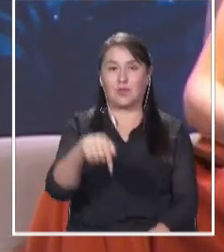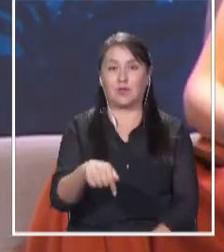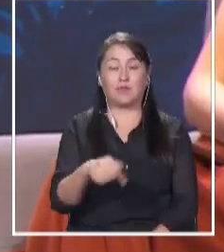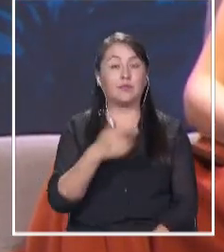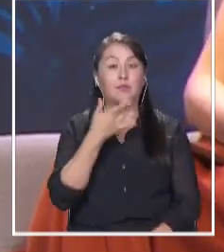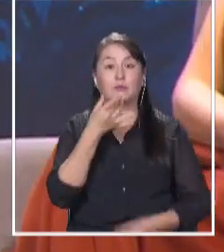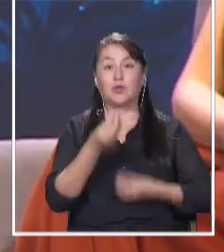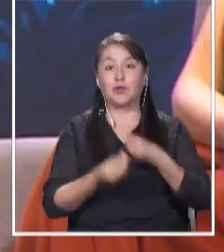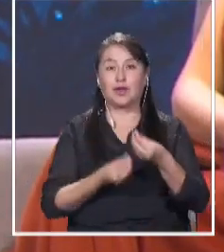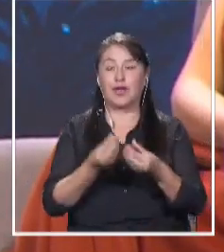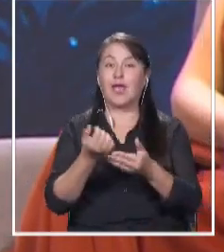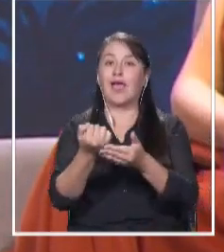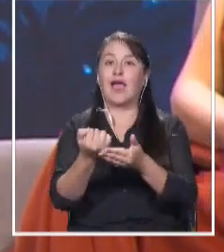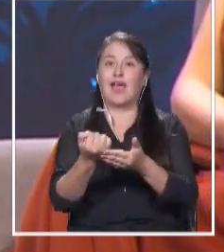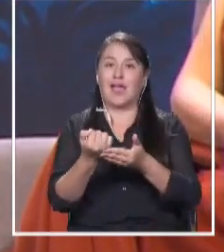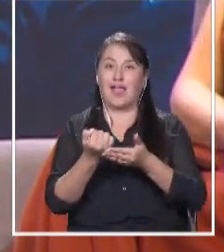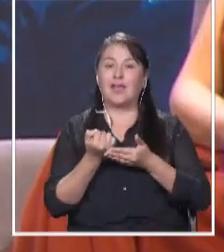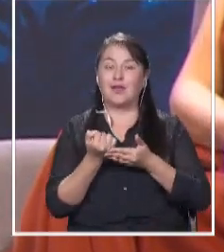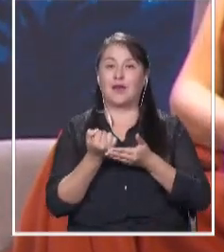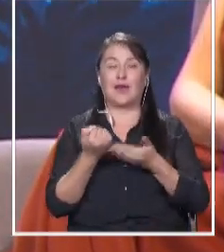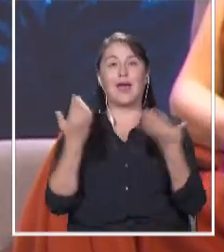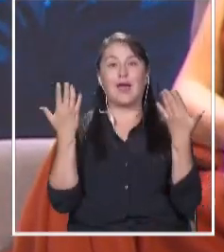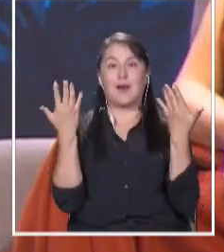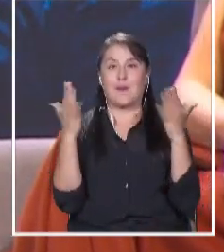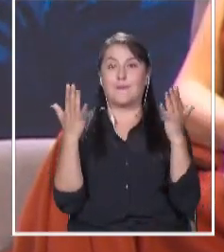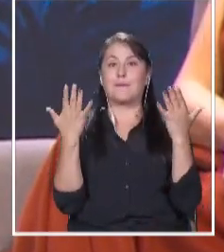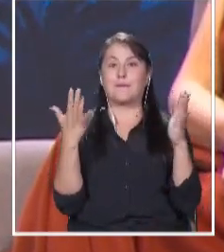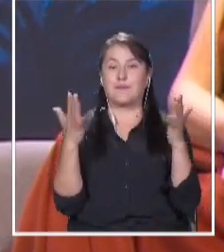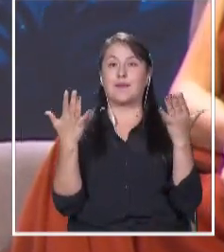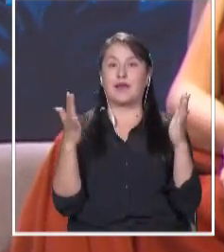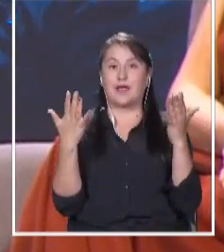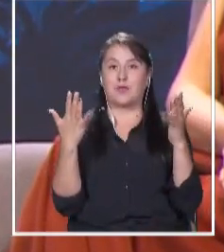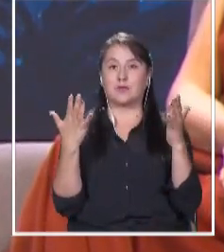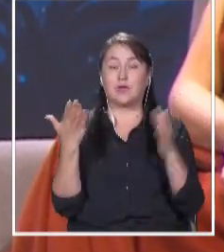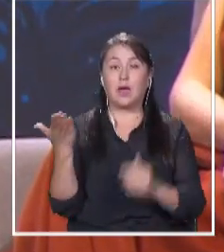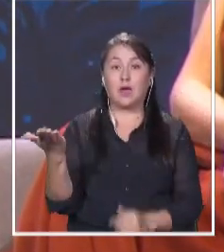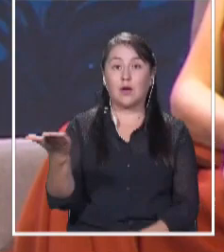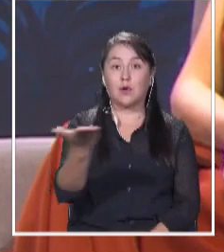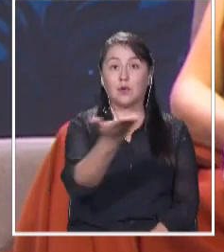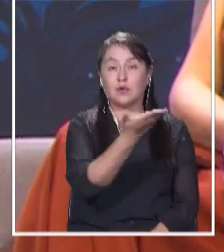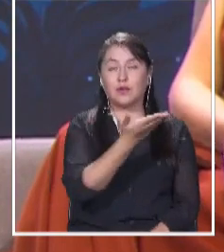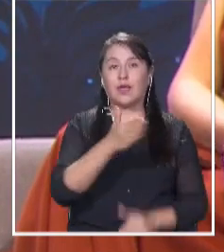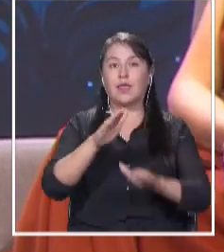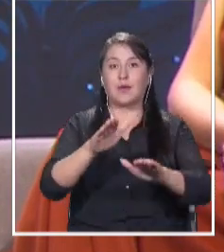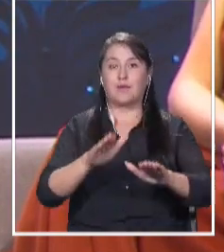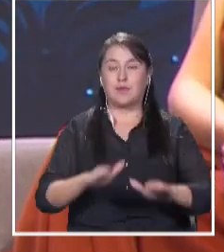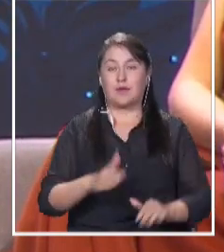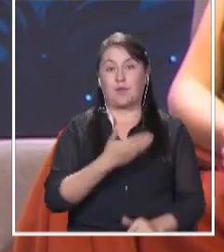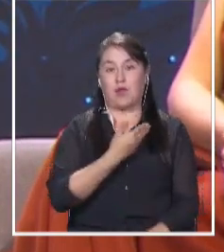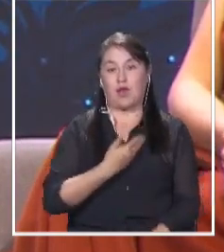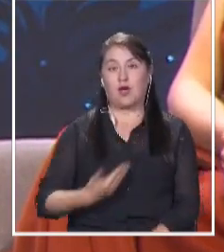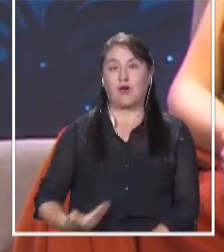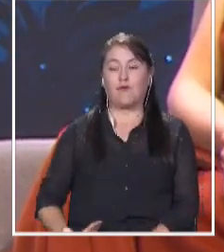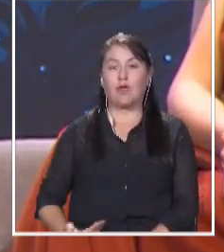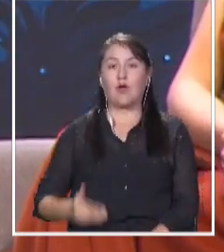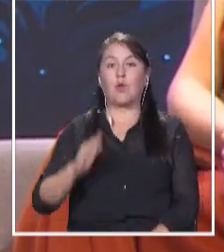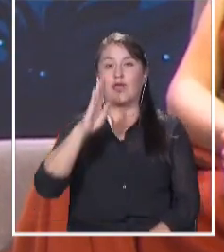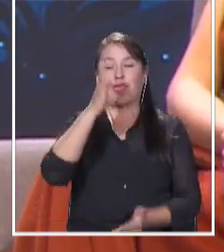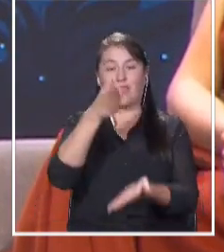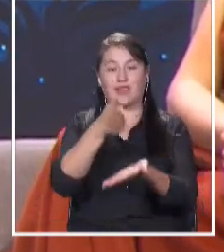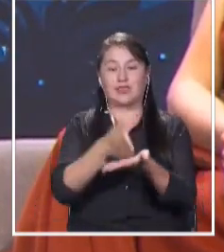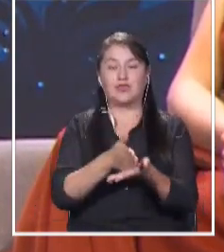Porque ayúdenme, por favor, a darle un gran aplauso a ustedes mismos, al gobierno, por una decisión